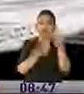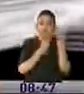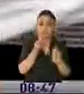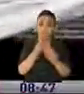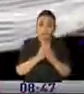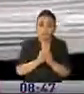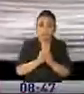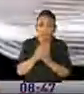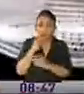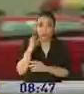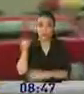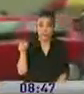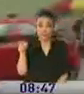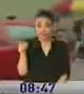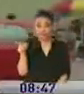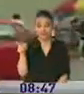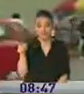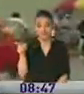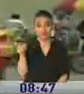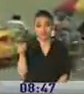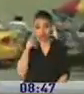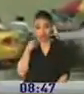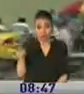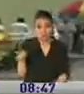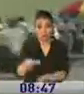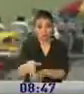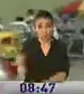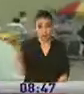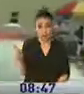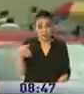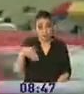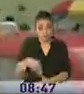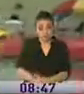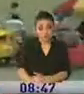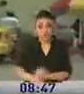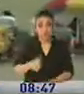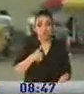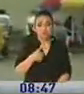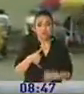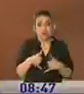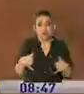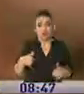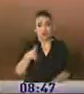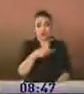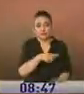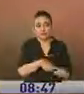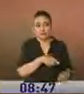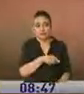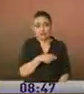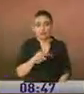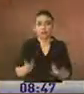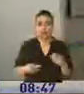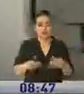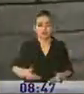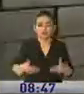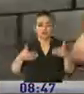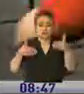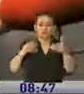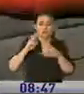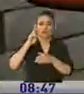el caballero que está aquí viene y penetra los espacios de la propiedad de mi hermano, saltando un cerco de